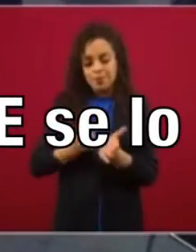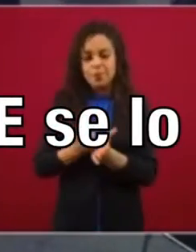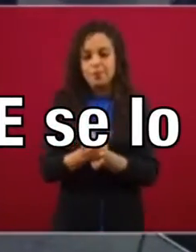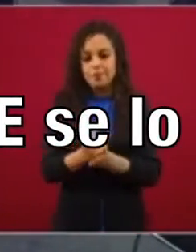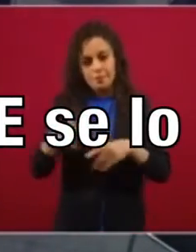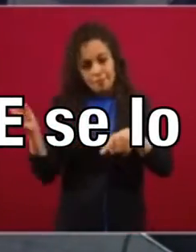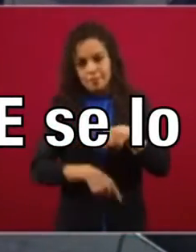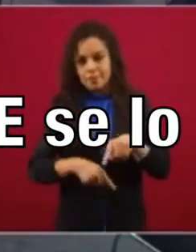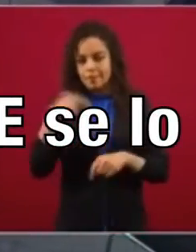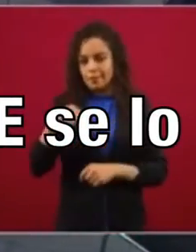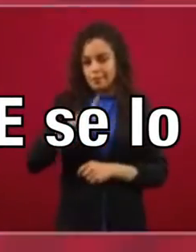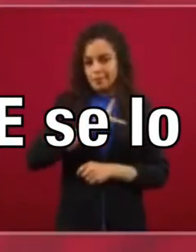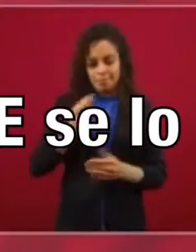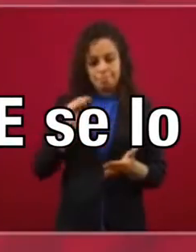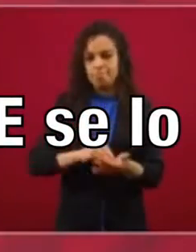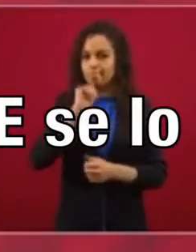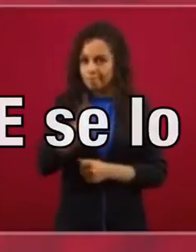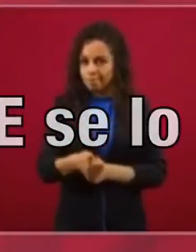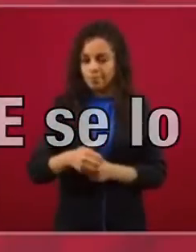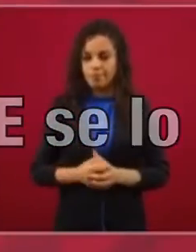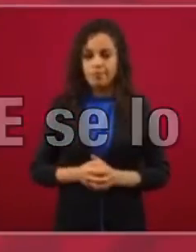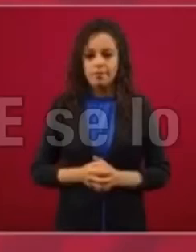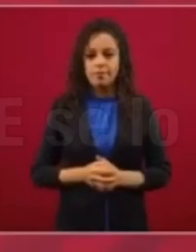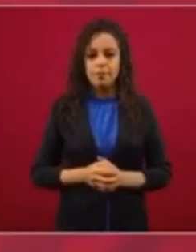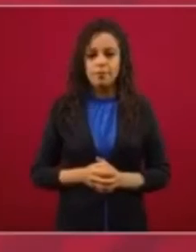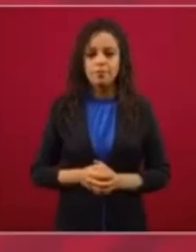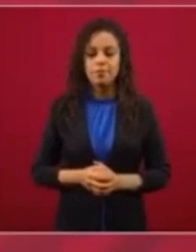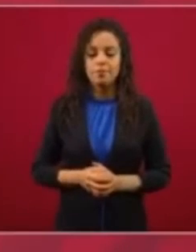Y no los voy a desterrar.